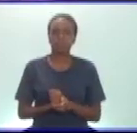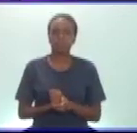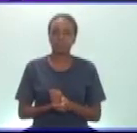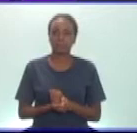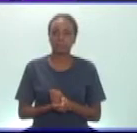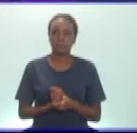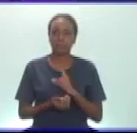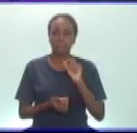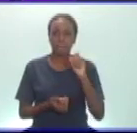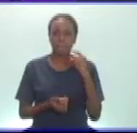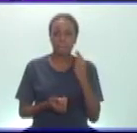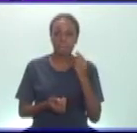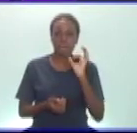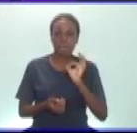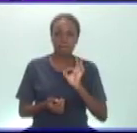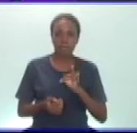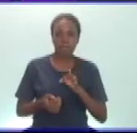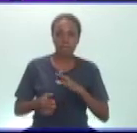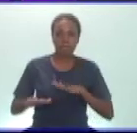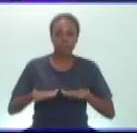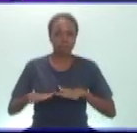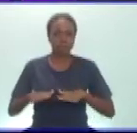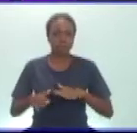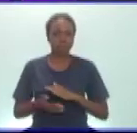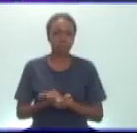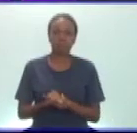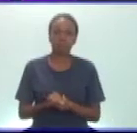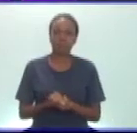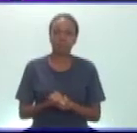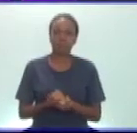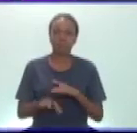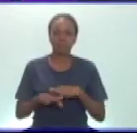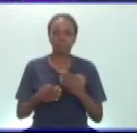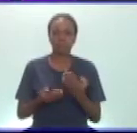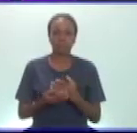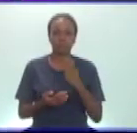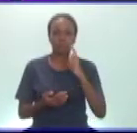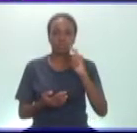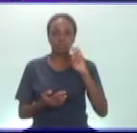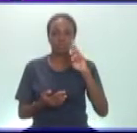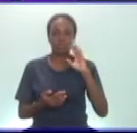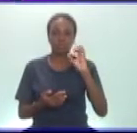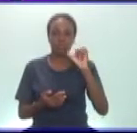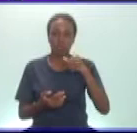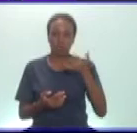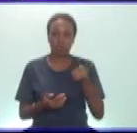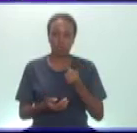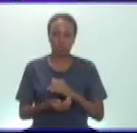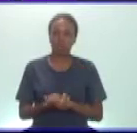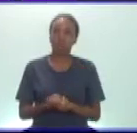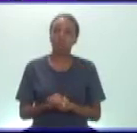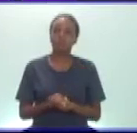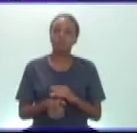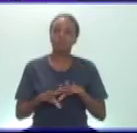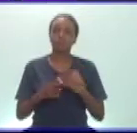en un solo lugar, el campo de Troya. Su